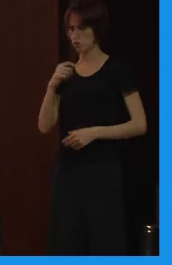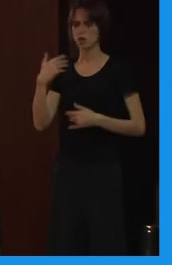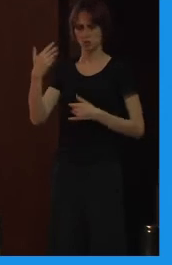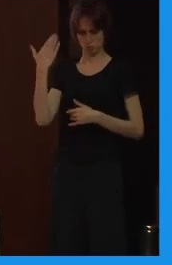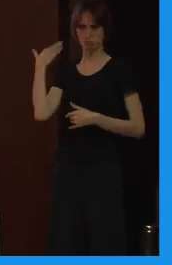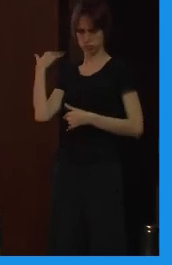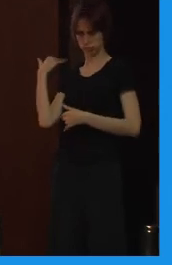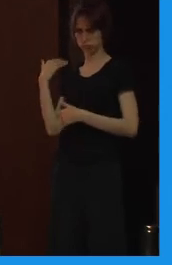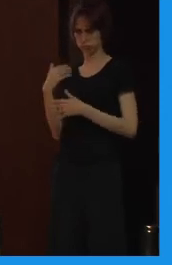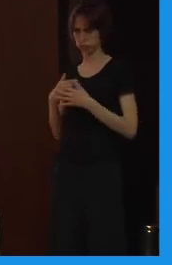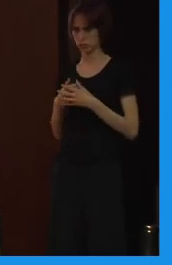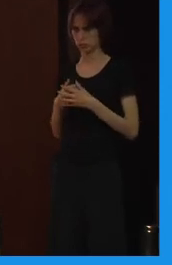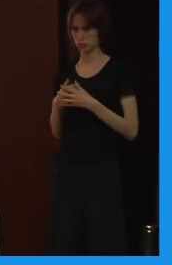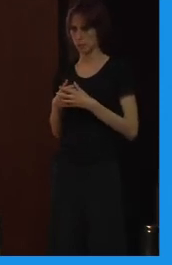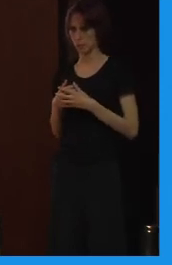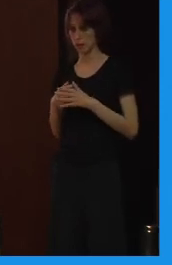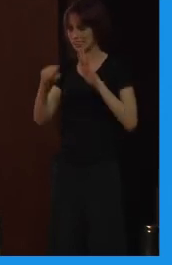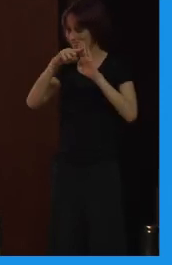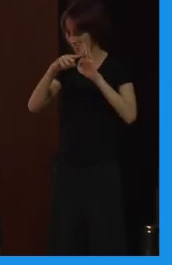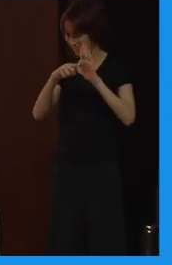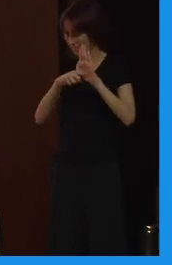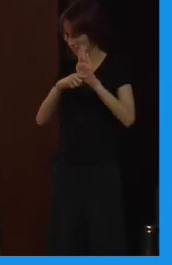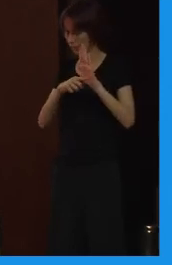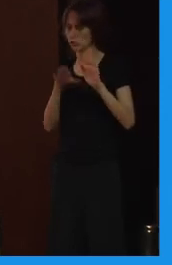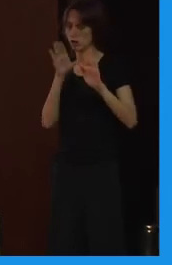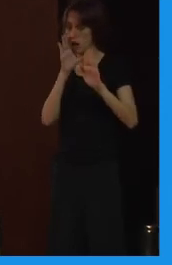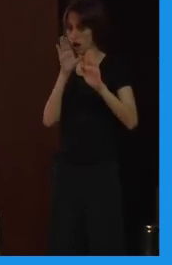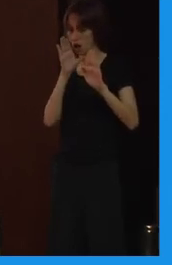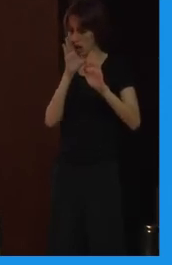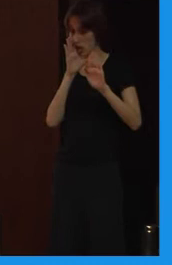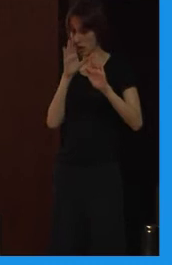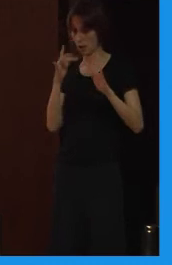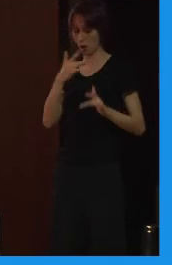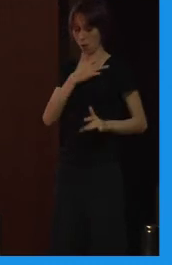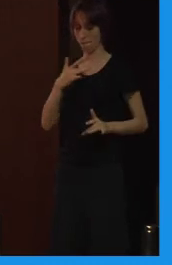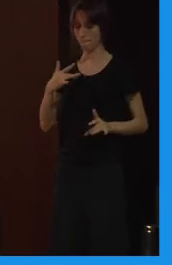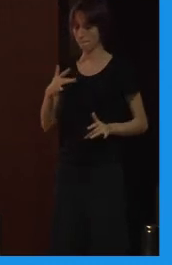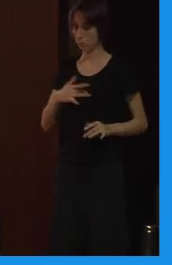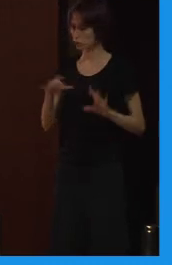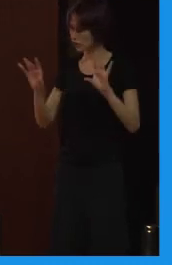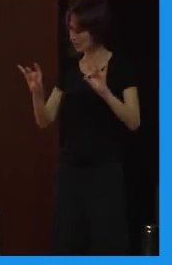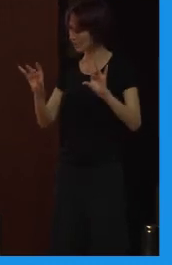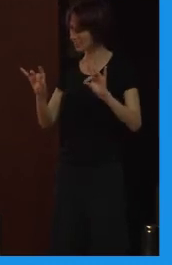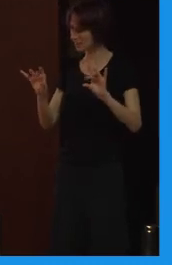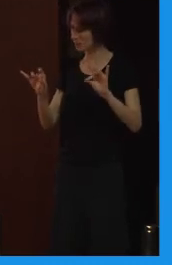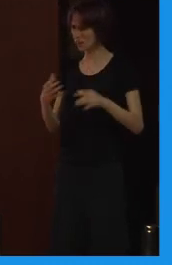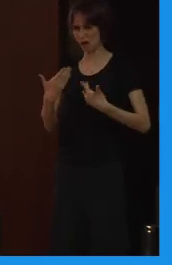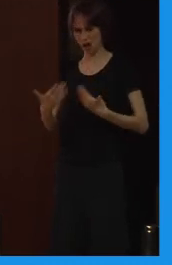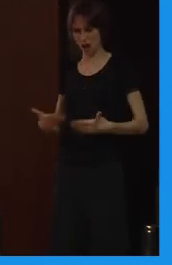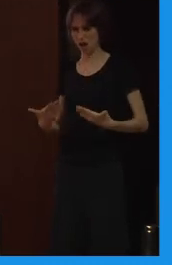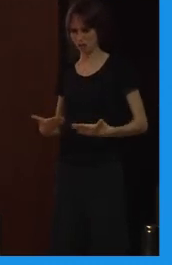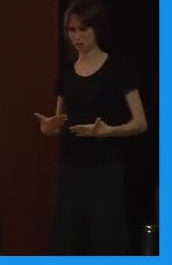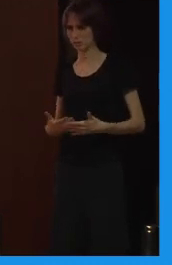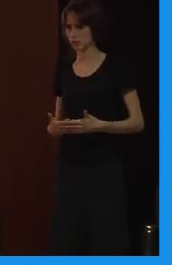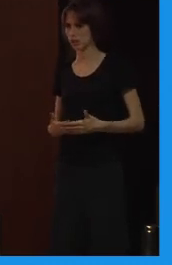diagnósticos que os he dicho, de más de 11 puntos hipersensibles de los 18, que llevasen un tratamiento convencional intensivo